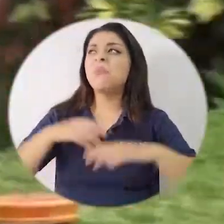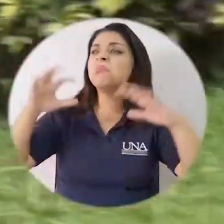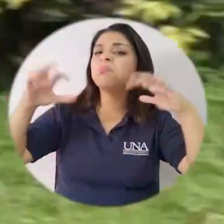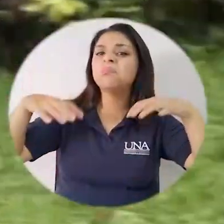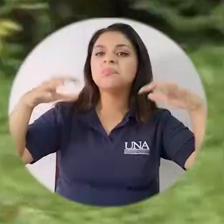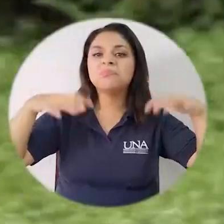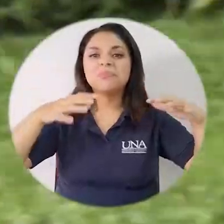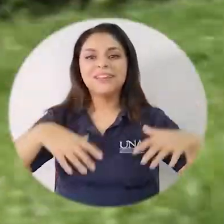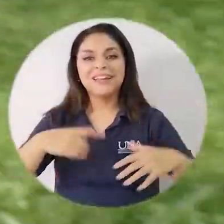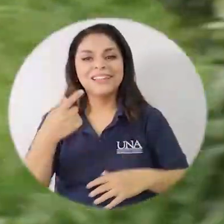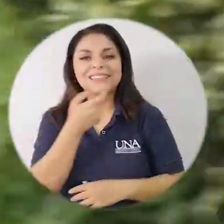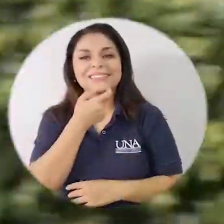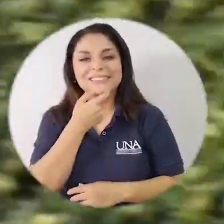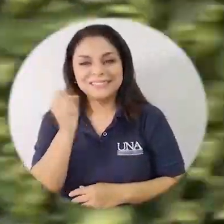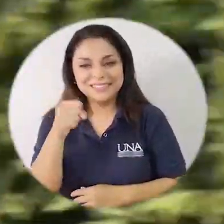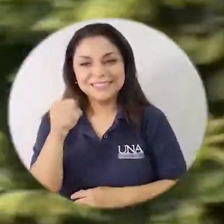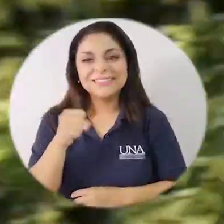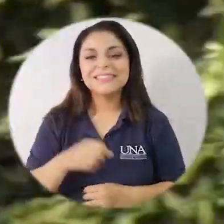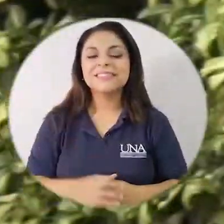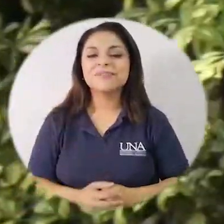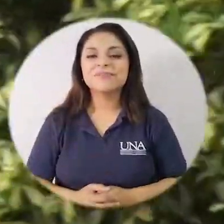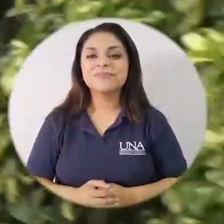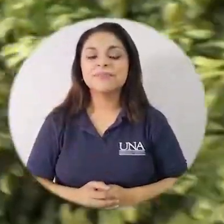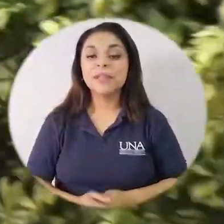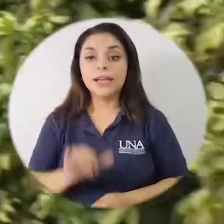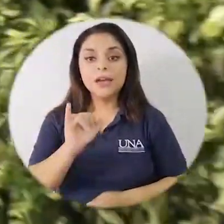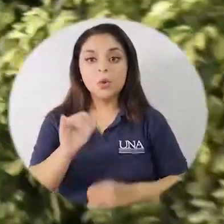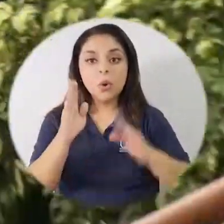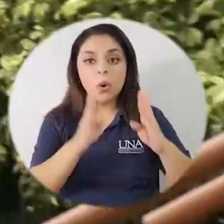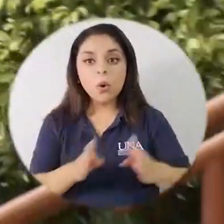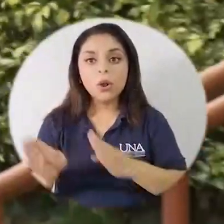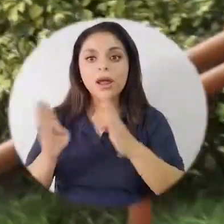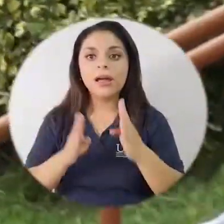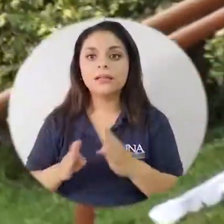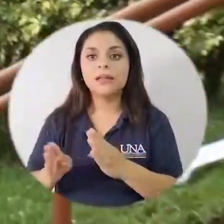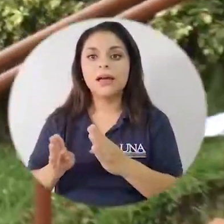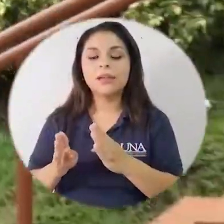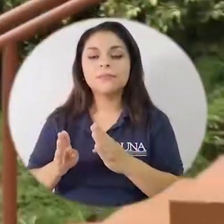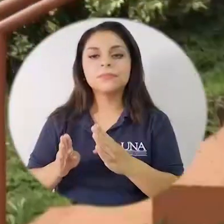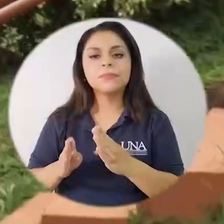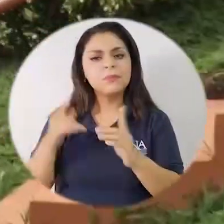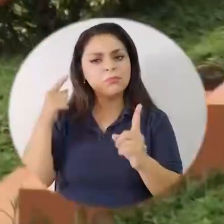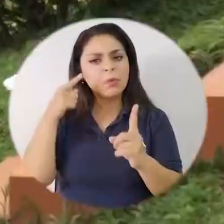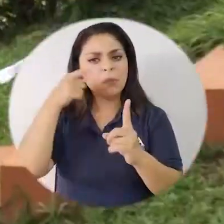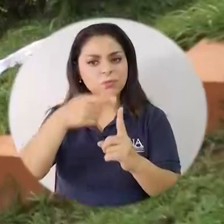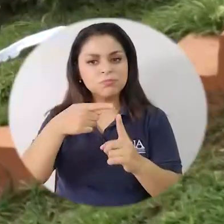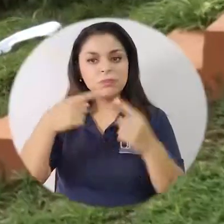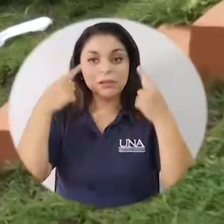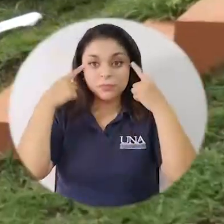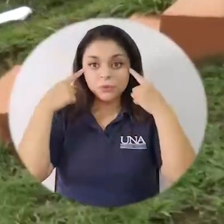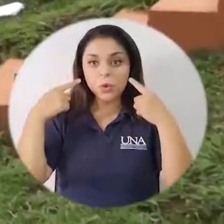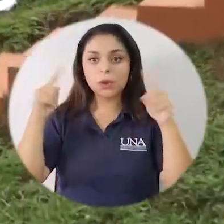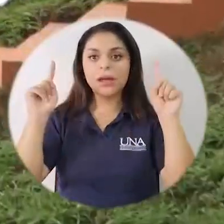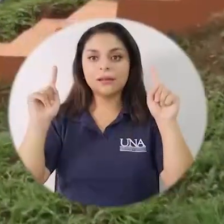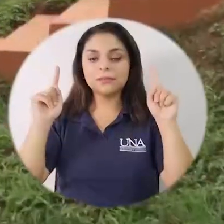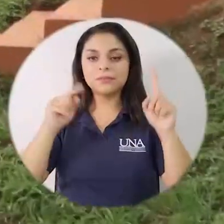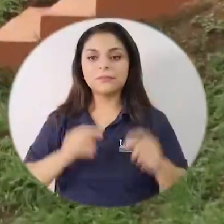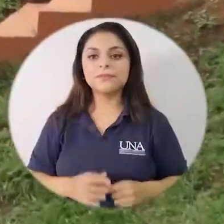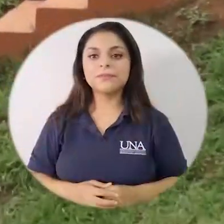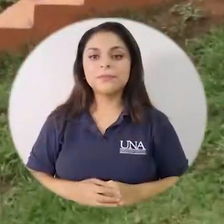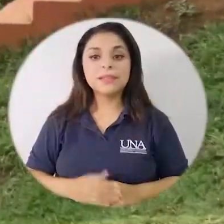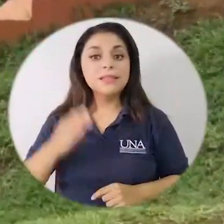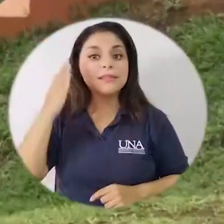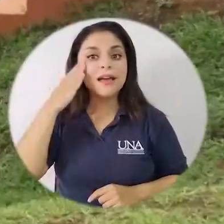Está lloviendo. Está lloviendo. Pero es cuestión de organizarnos y hacer el propósito por lograrlo.